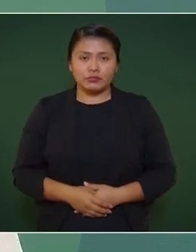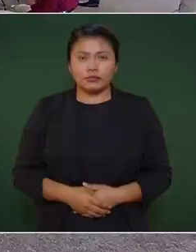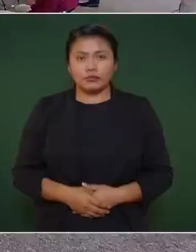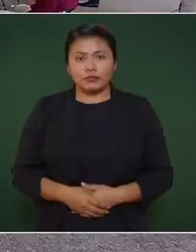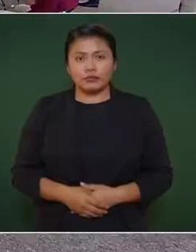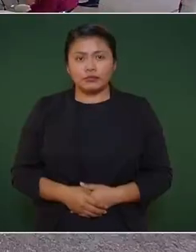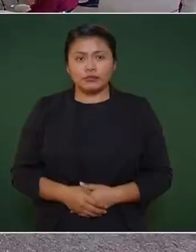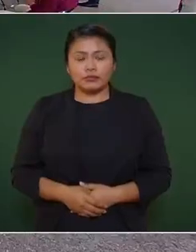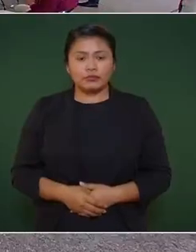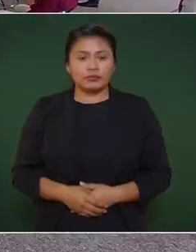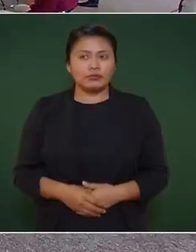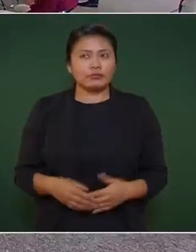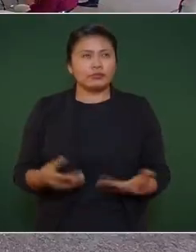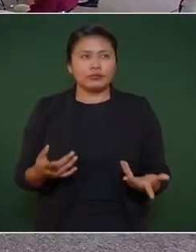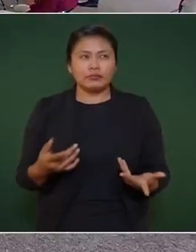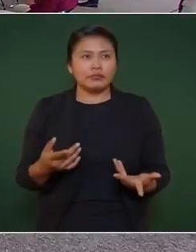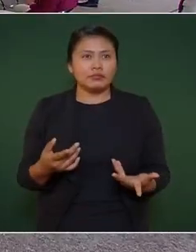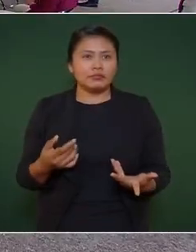Estar escuchando